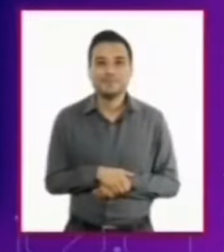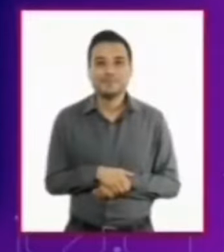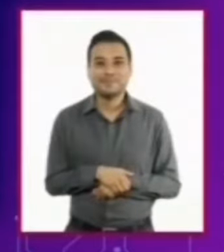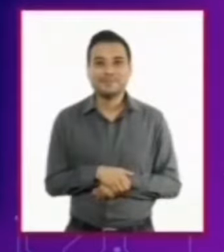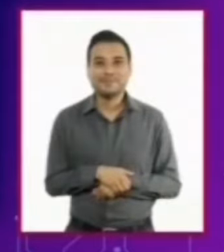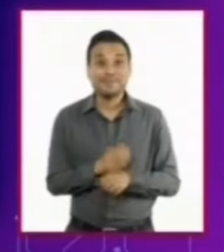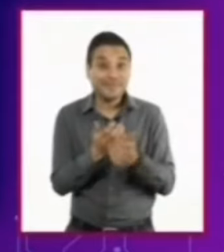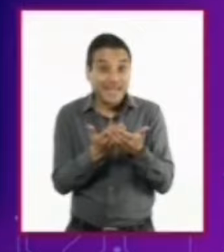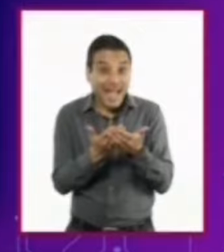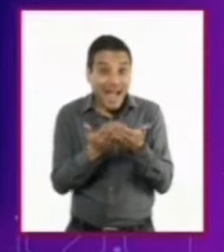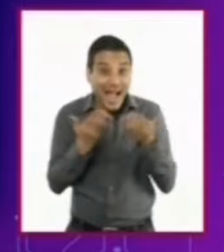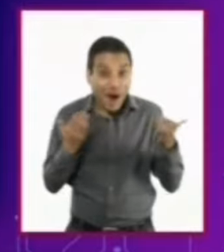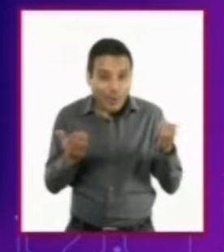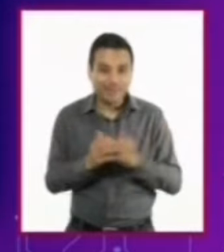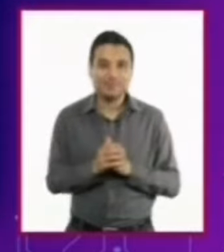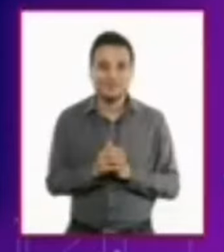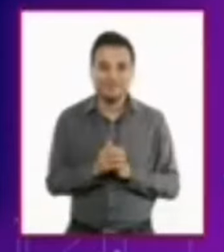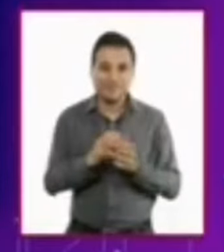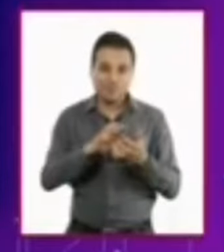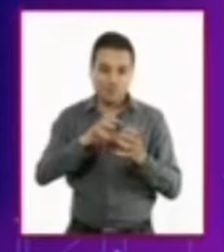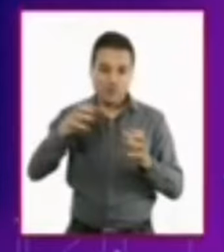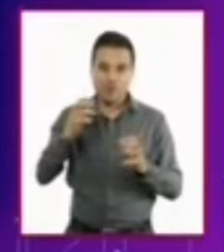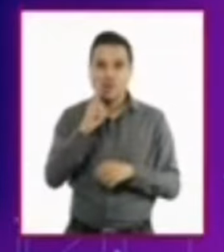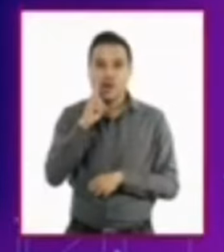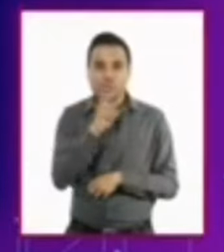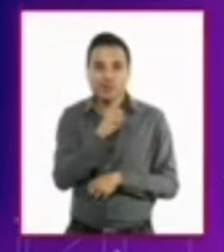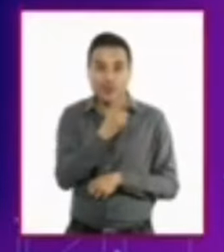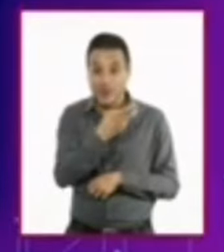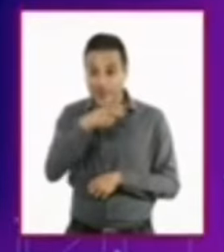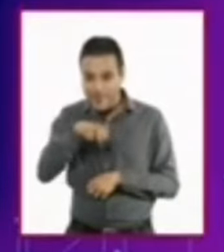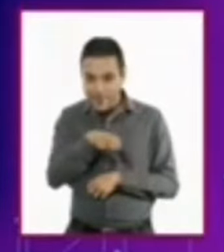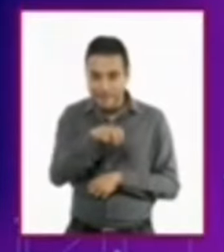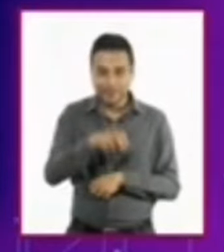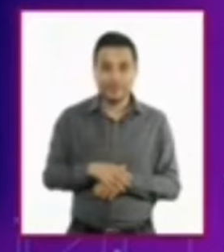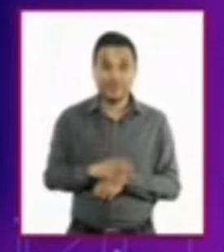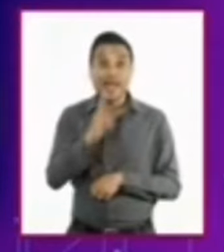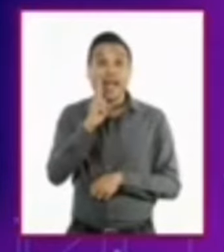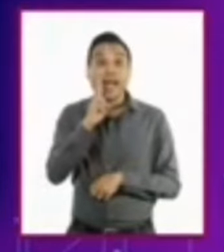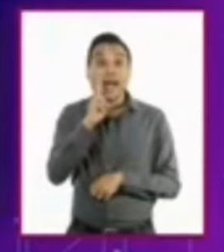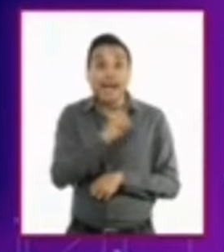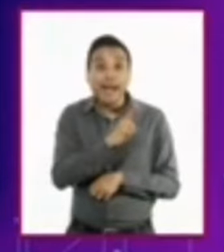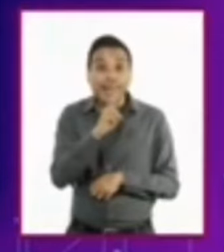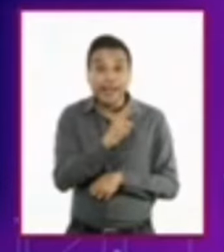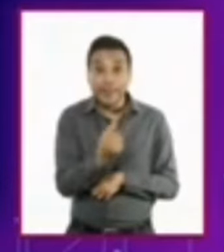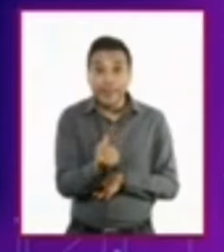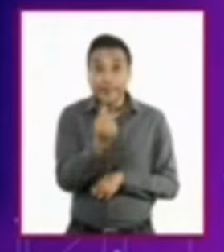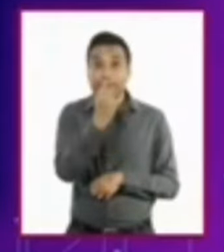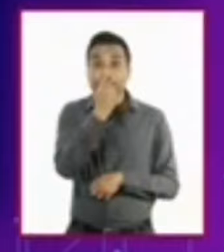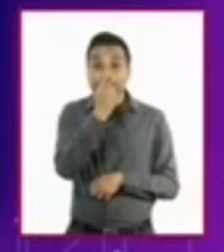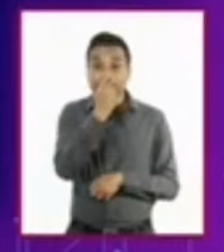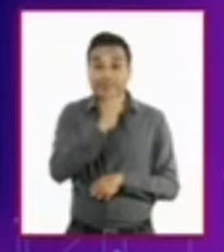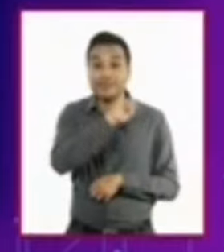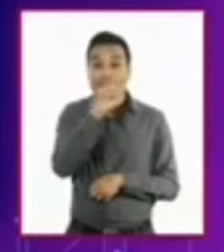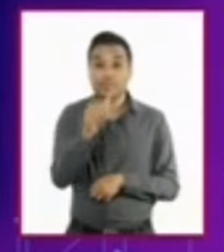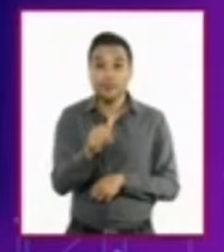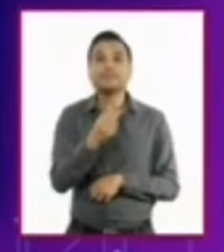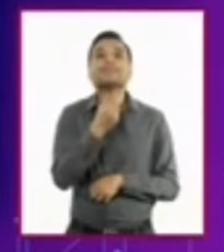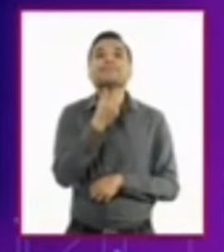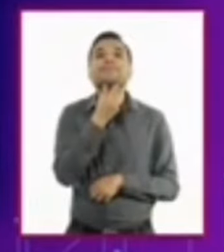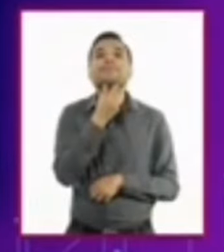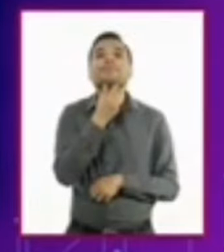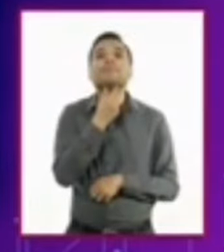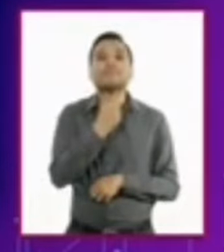Ahora es mi turno de transportarme en la molécula de oxígeno. El aire pasa por la cavidad nasal hacia la faringe, que es un